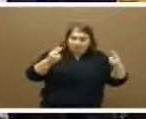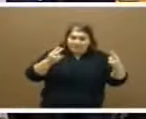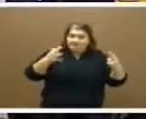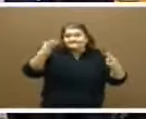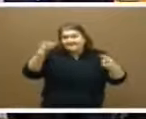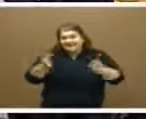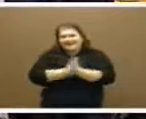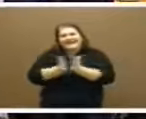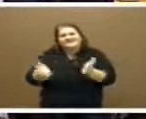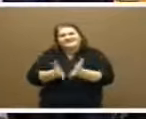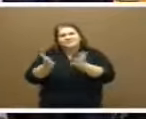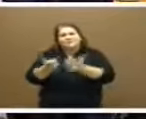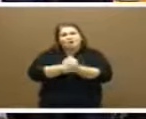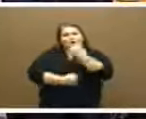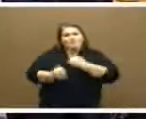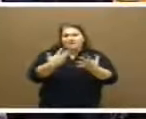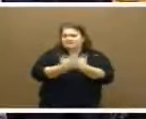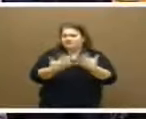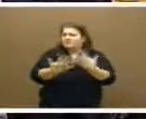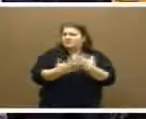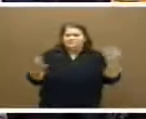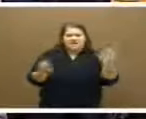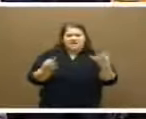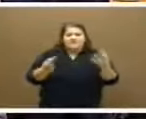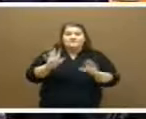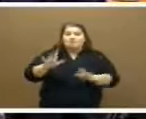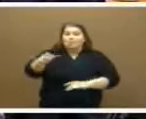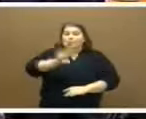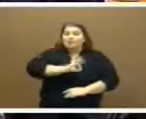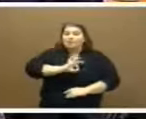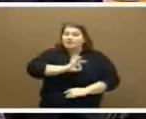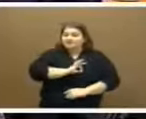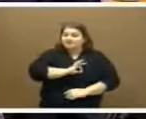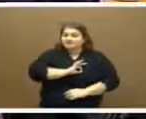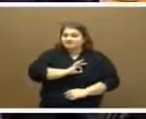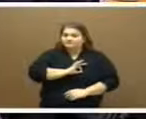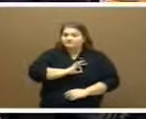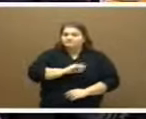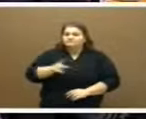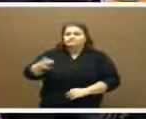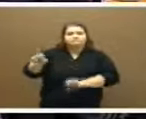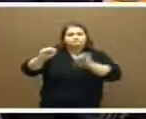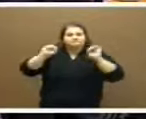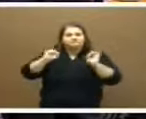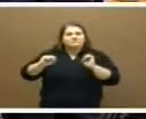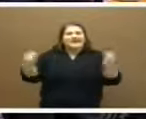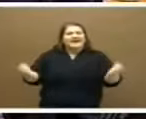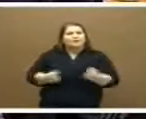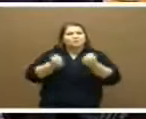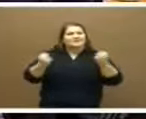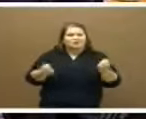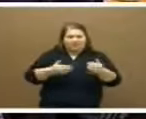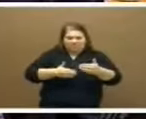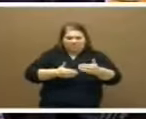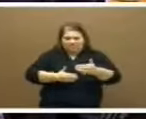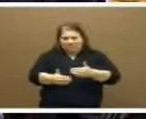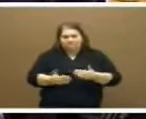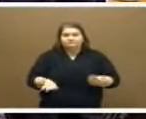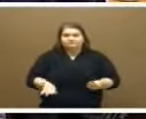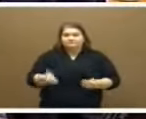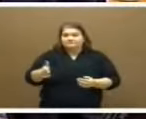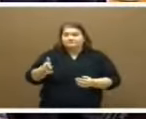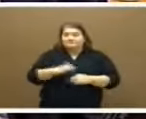con estímulos a la economía. Sin embargo, ustedes siguen rechazando actuaciones a corto y a medio plazo